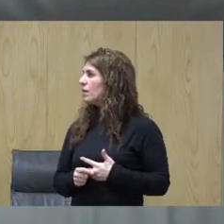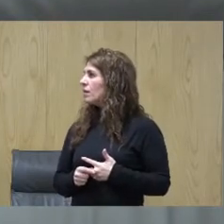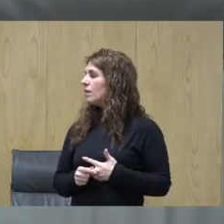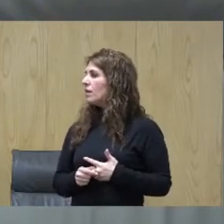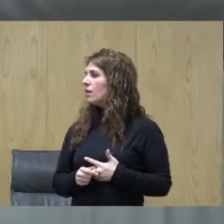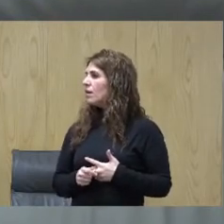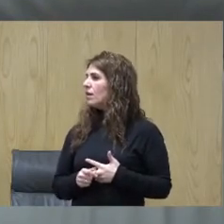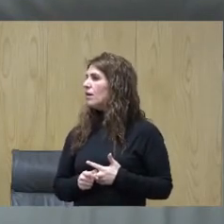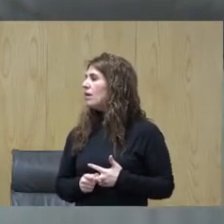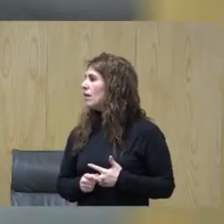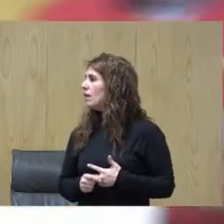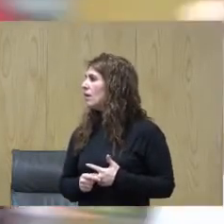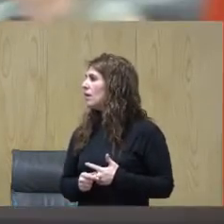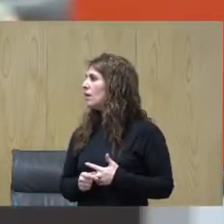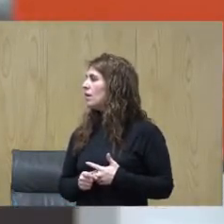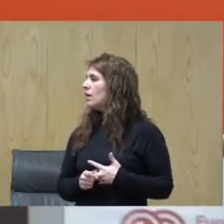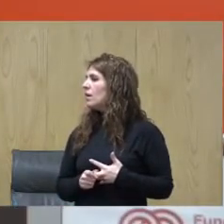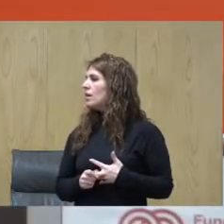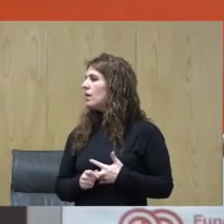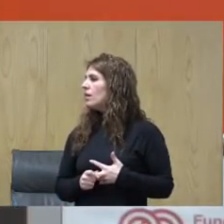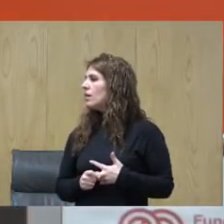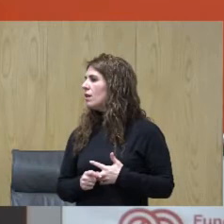Creo que quiere hacer una pequeña intervención, Laura.